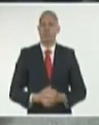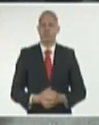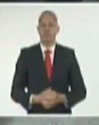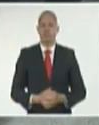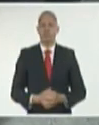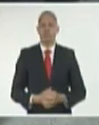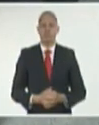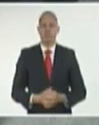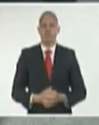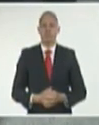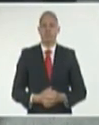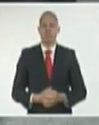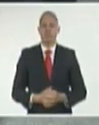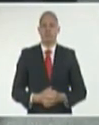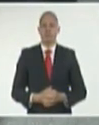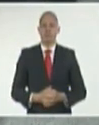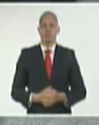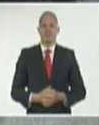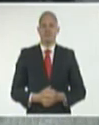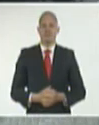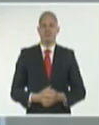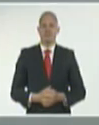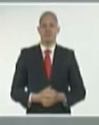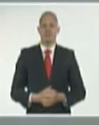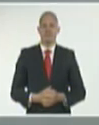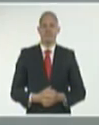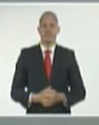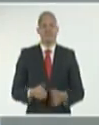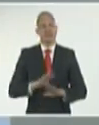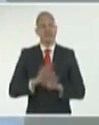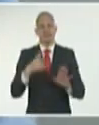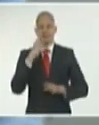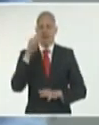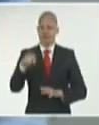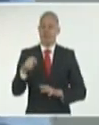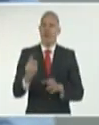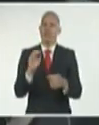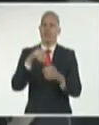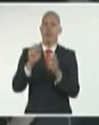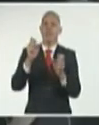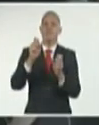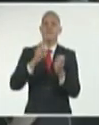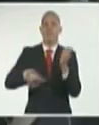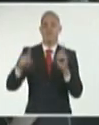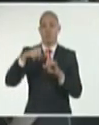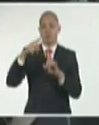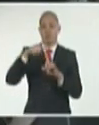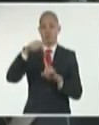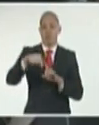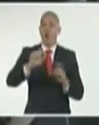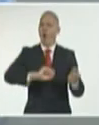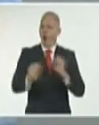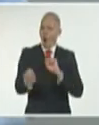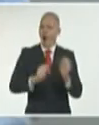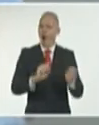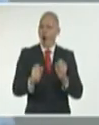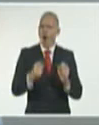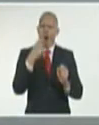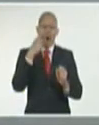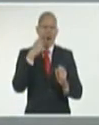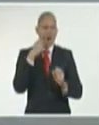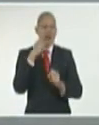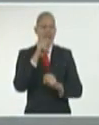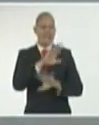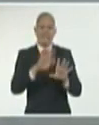mandatario cubano resaltó la estabilidad que logra Las Tunas en el control de la pandemia con menos del 5% de la población